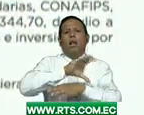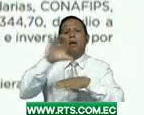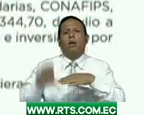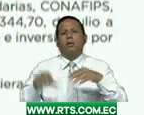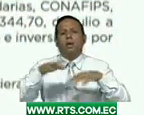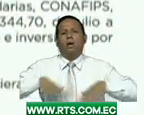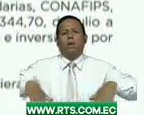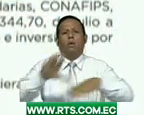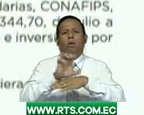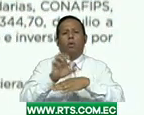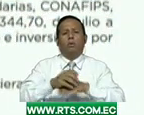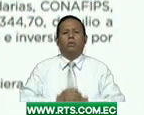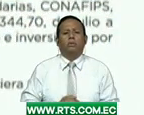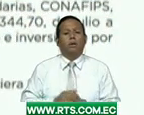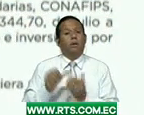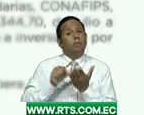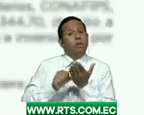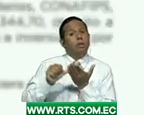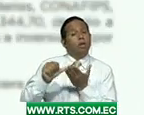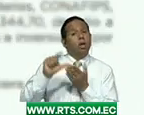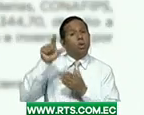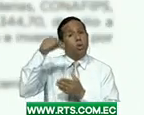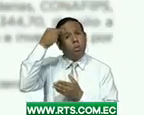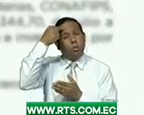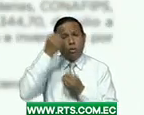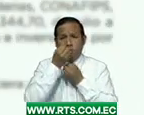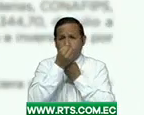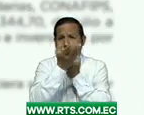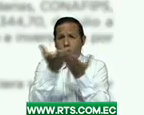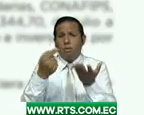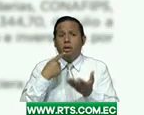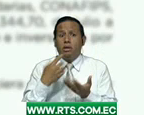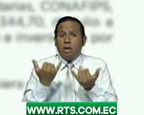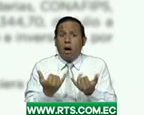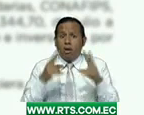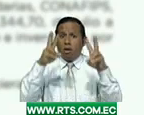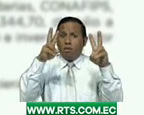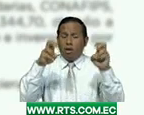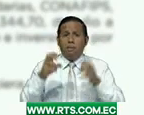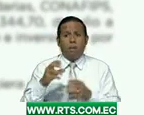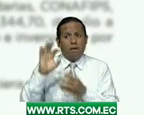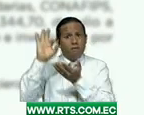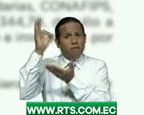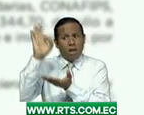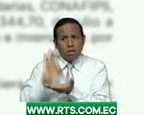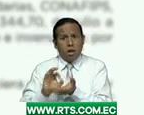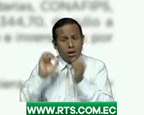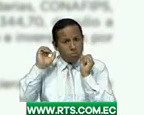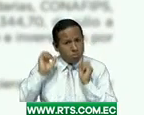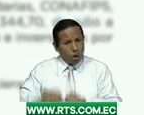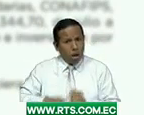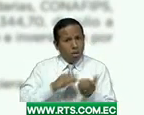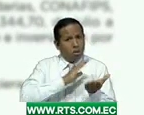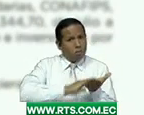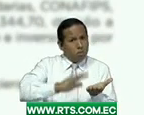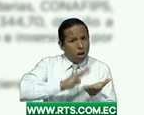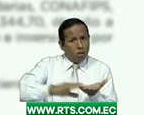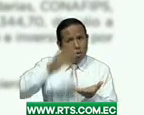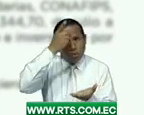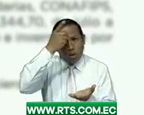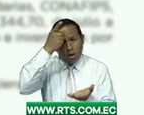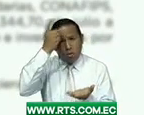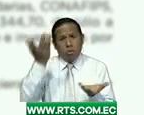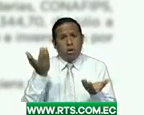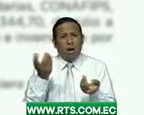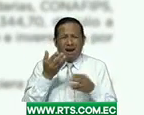Mediante un comunicado del Ministerio de Gobierno se explica que actualmente no existe viabilidad financiera para incrementar el mecanismo de condonación de deudas que en